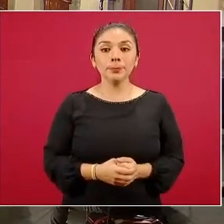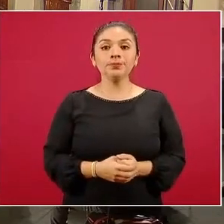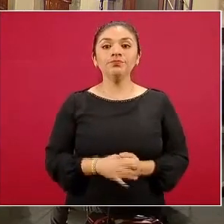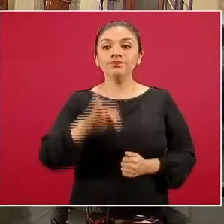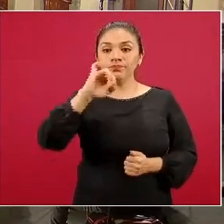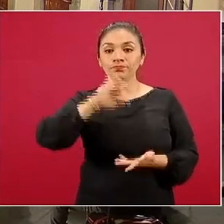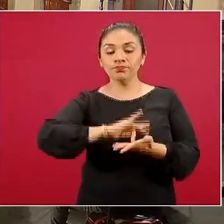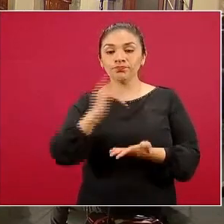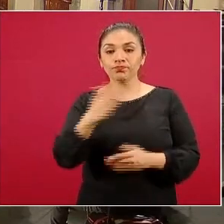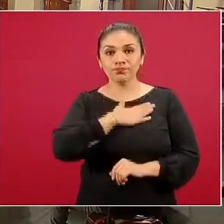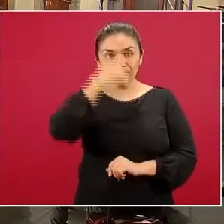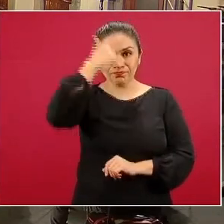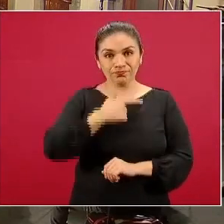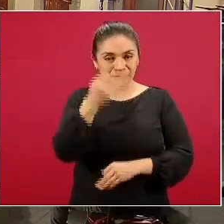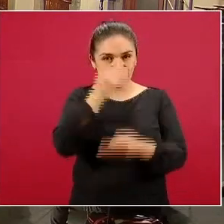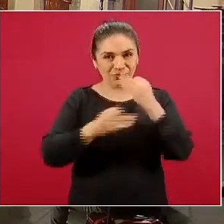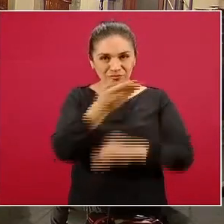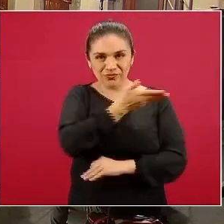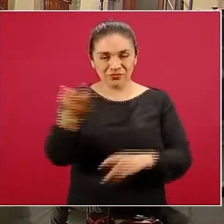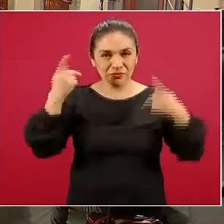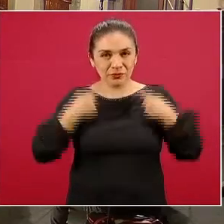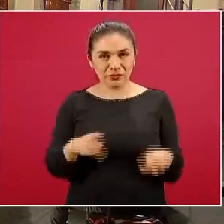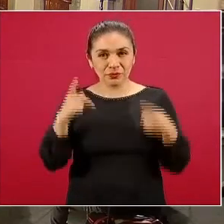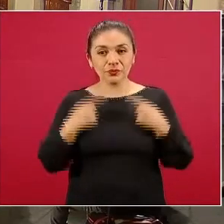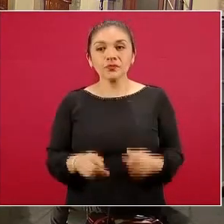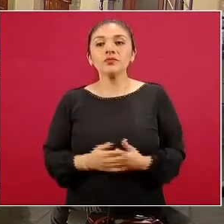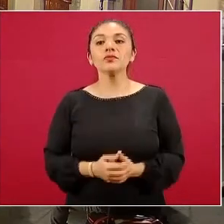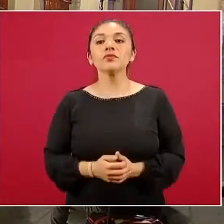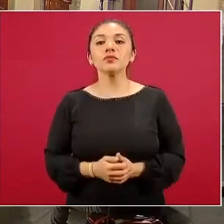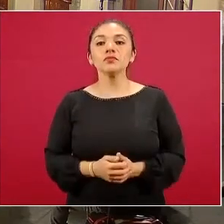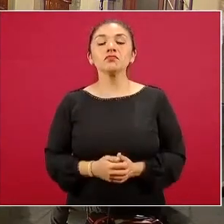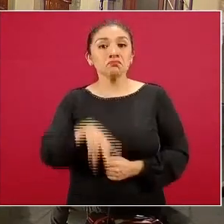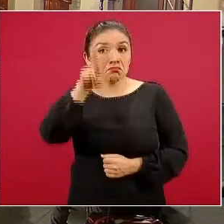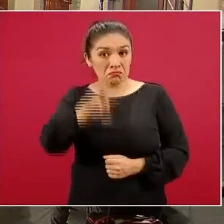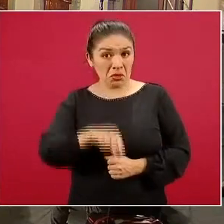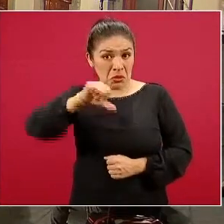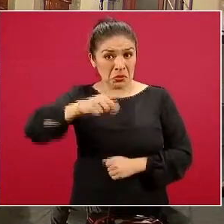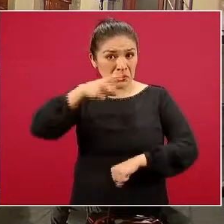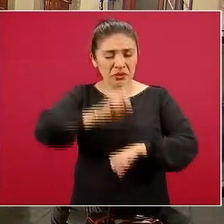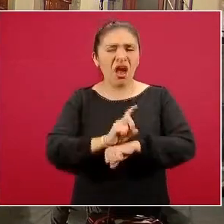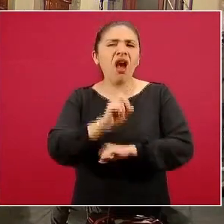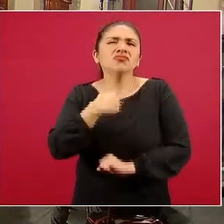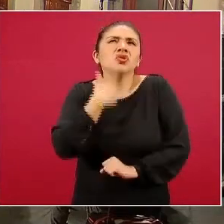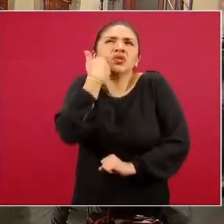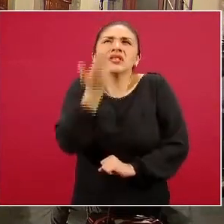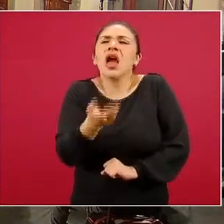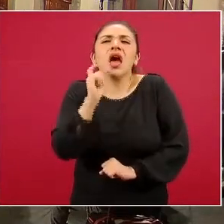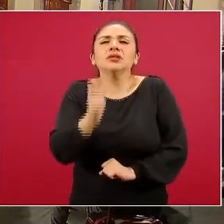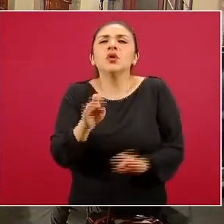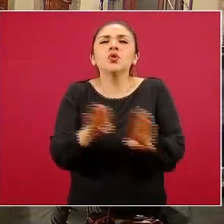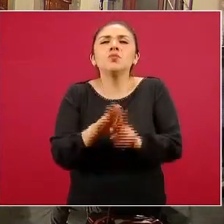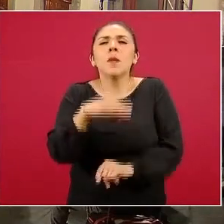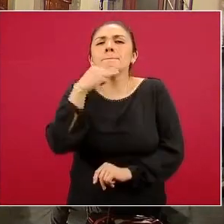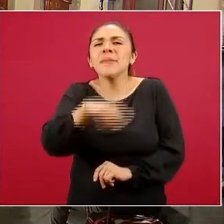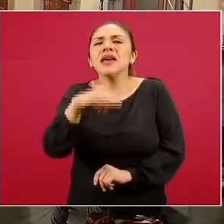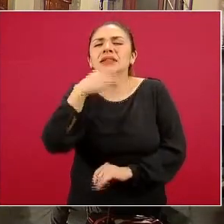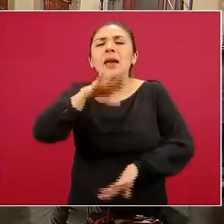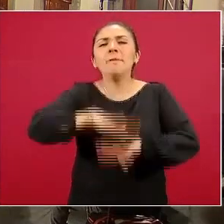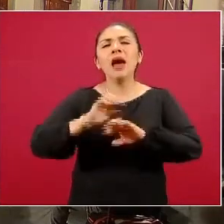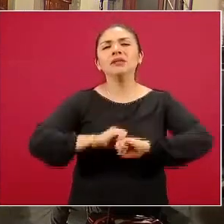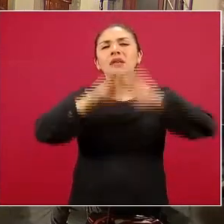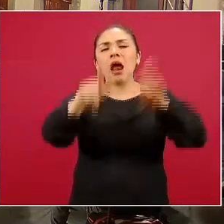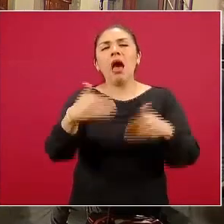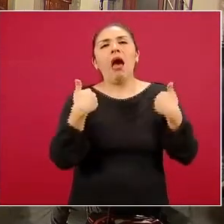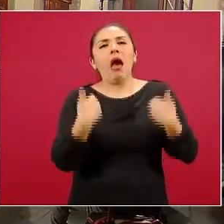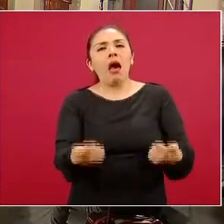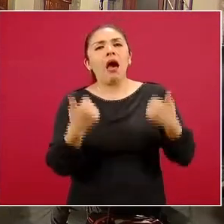Muchas gracias. Buenas noches a todas y a todos. Realmente la sesión de hoy queremos que sean mensajes muy claros para